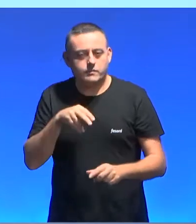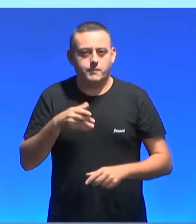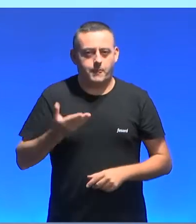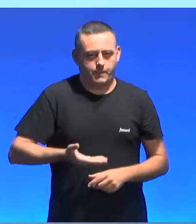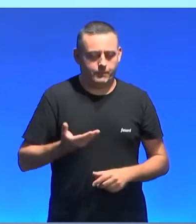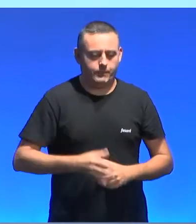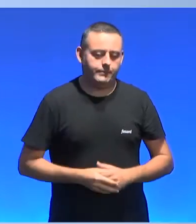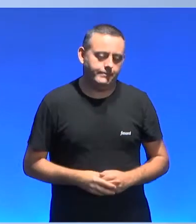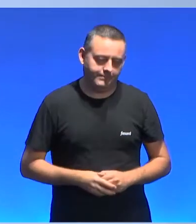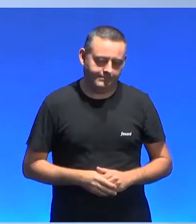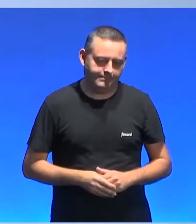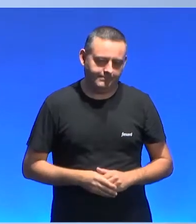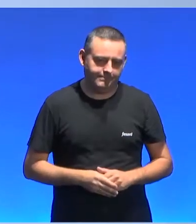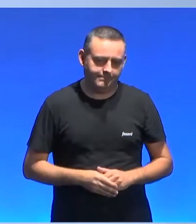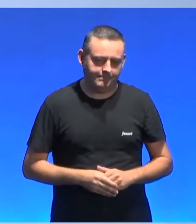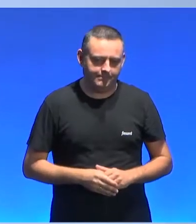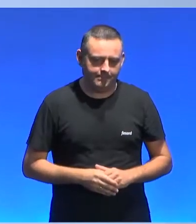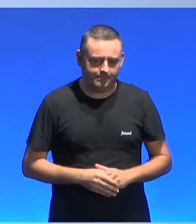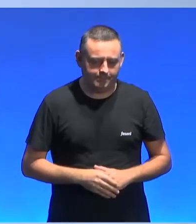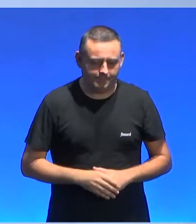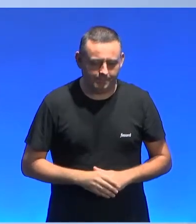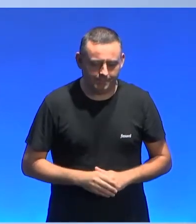Son. Y están.